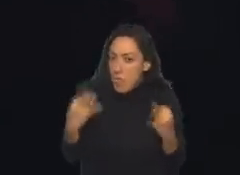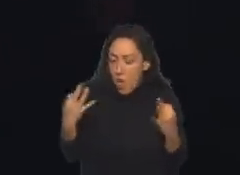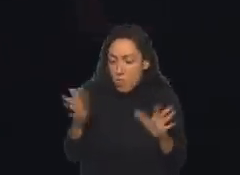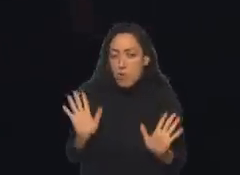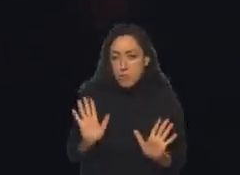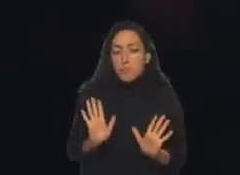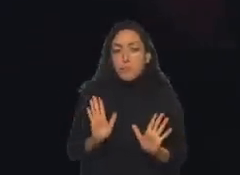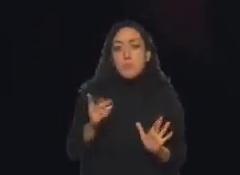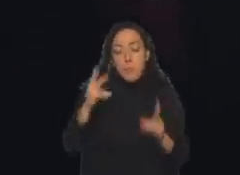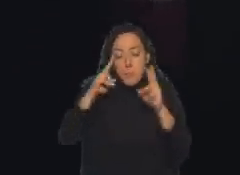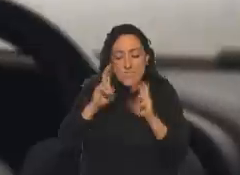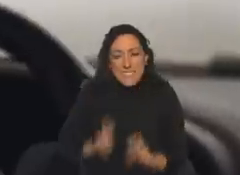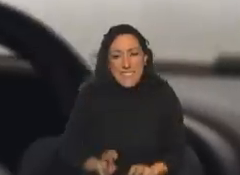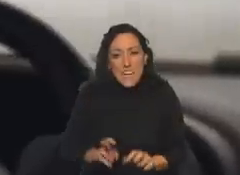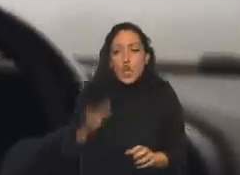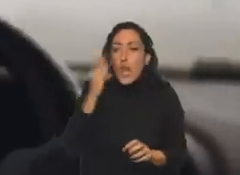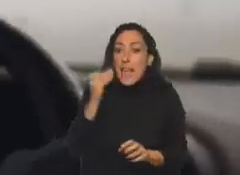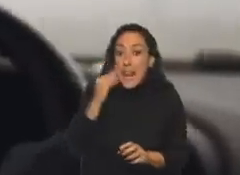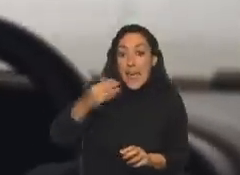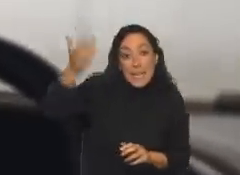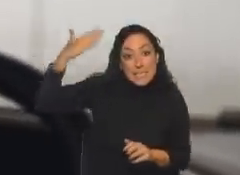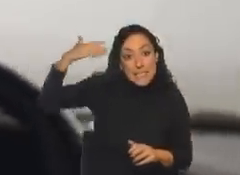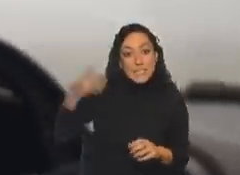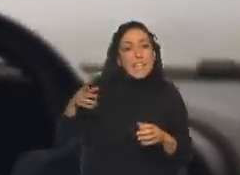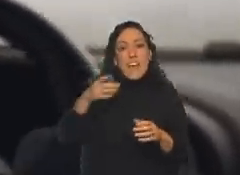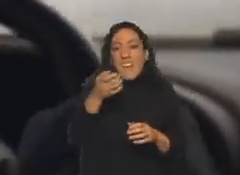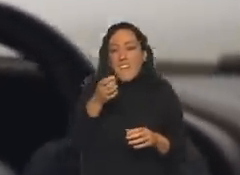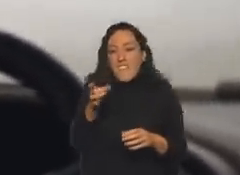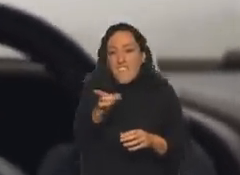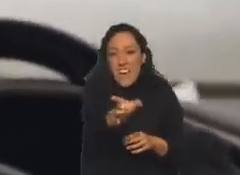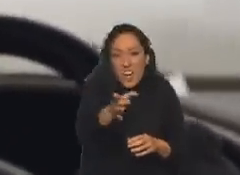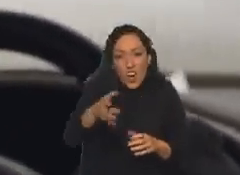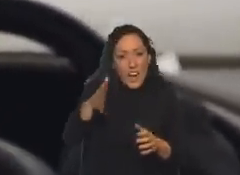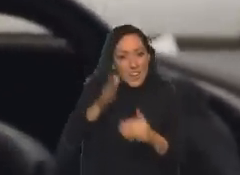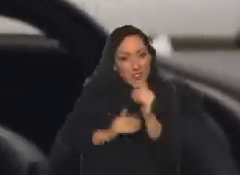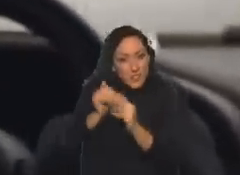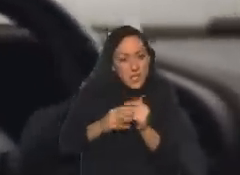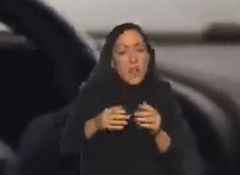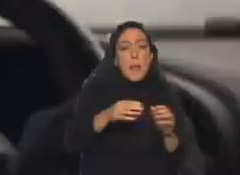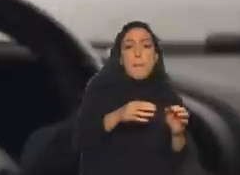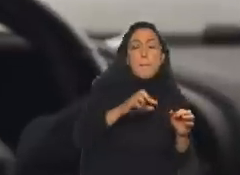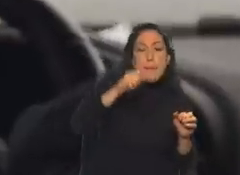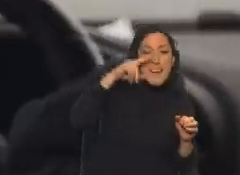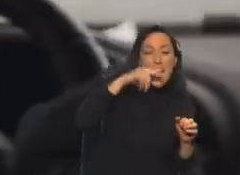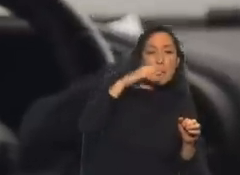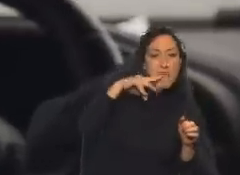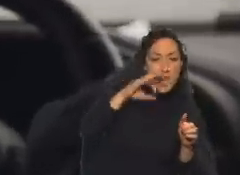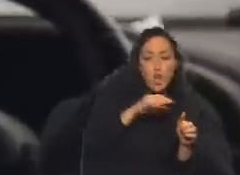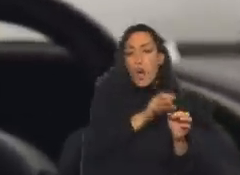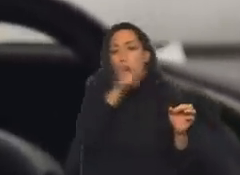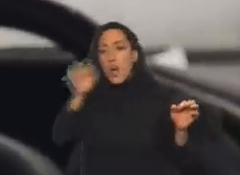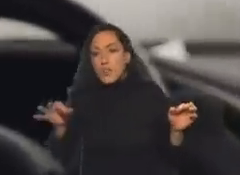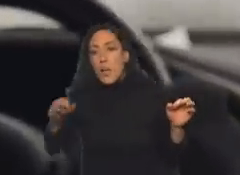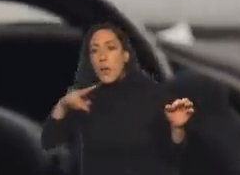Esto, de acuerdo a un estudio que habían hecho los ingleses cuando estaban haciendo el ferrocarril, el triángulo que va de Pergamino a Rosario y a Venado Tuerto son las